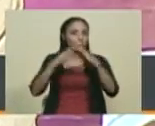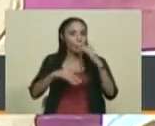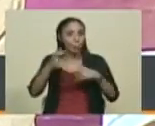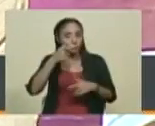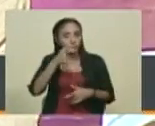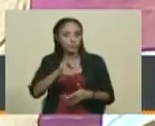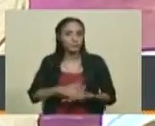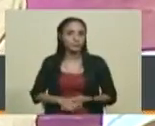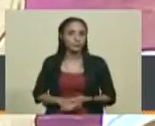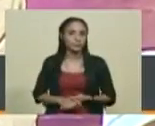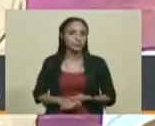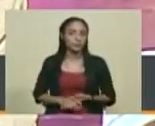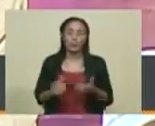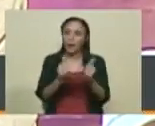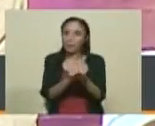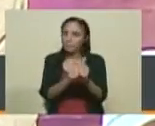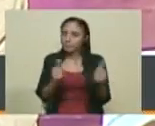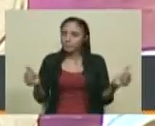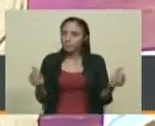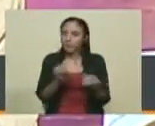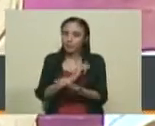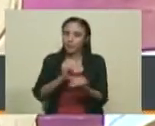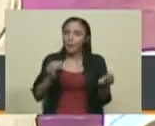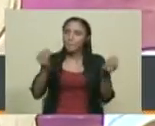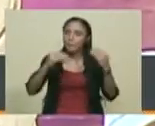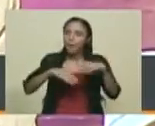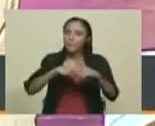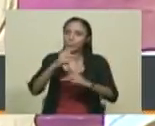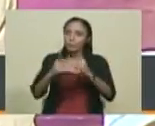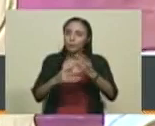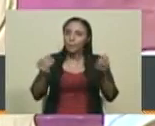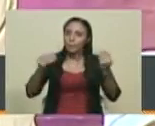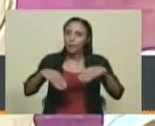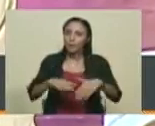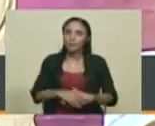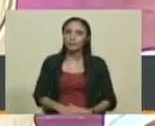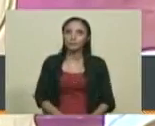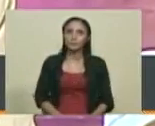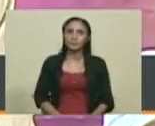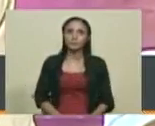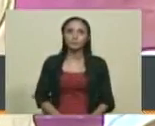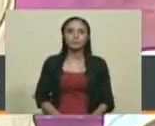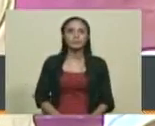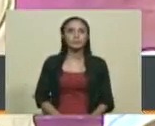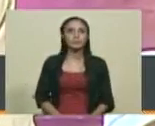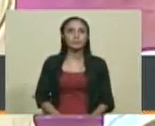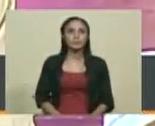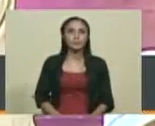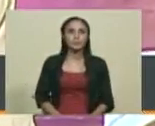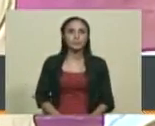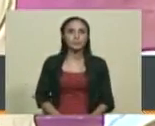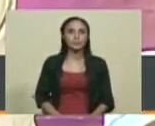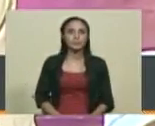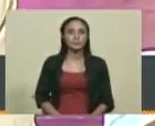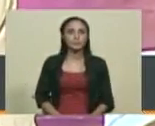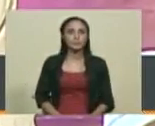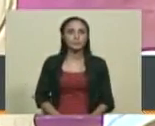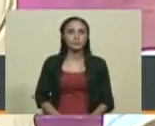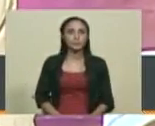para romper dependencias, para hacer más con menos, para hacer más con menos,